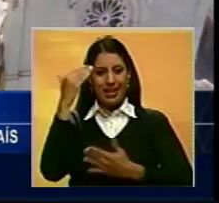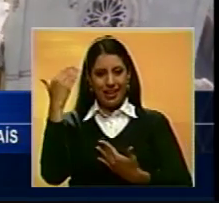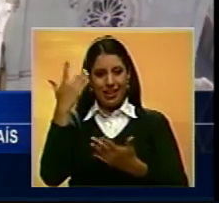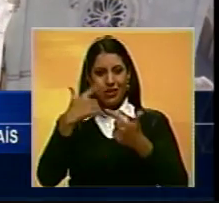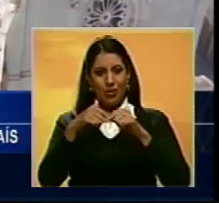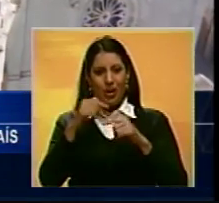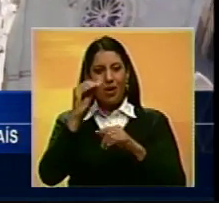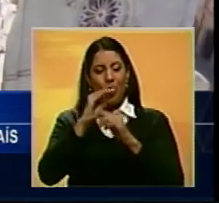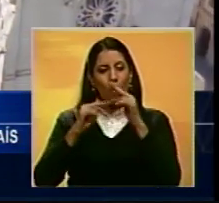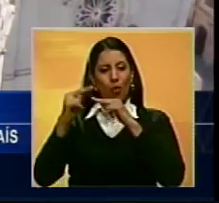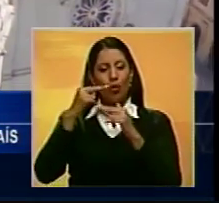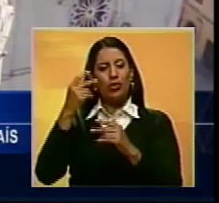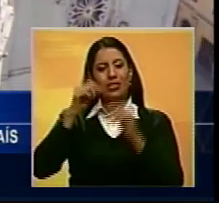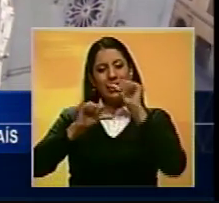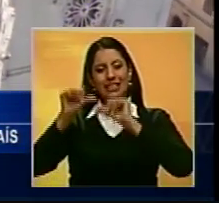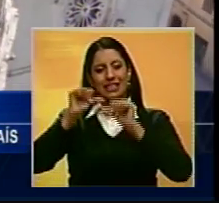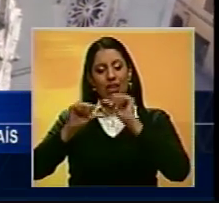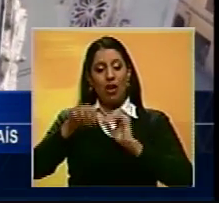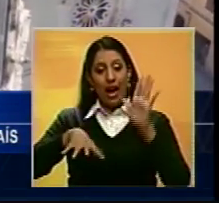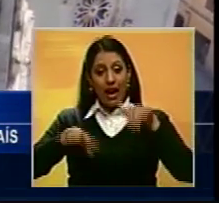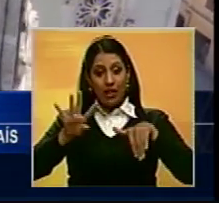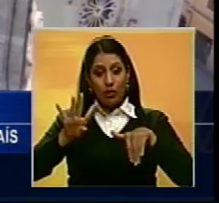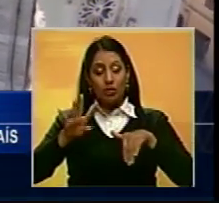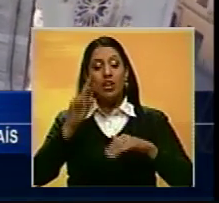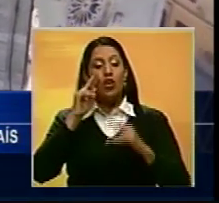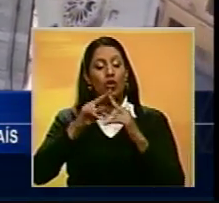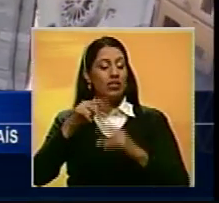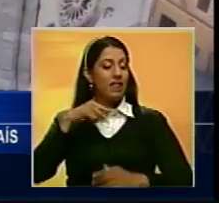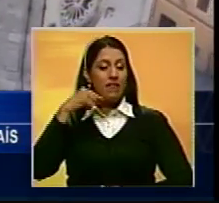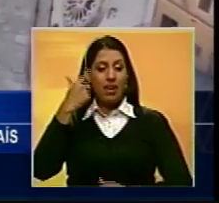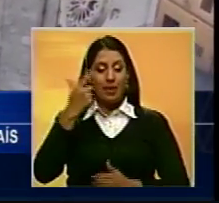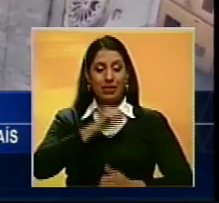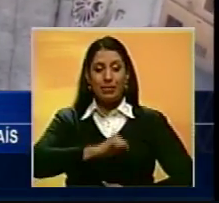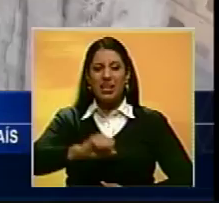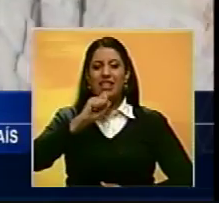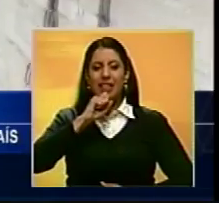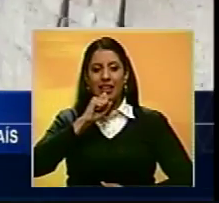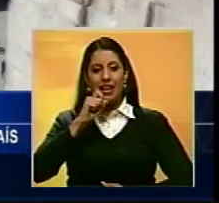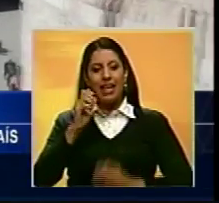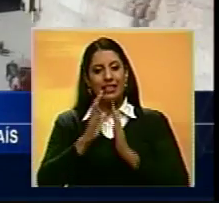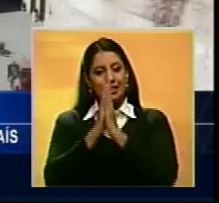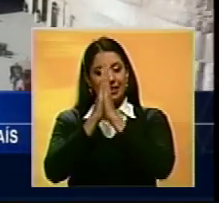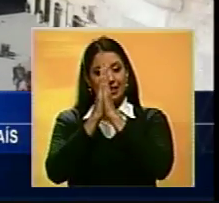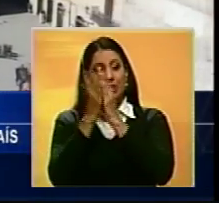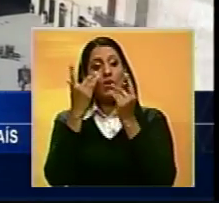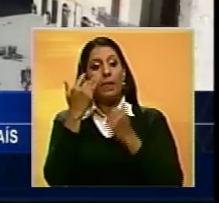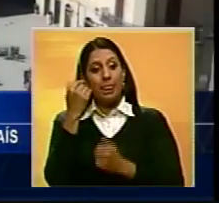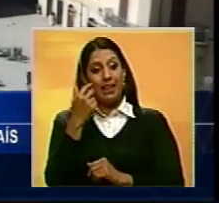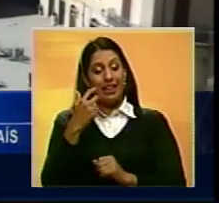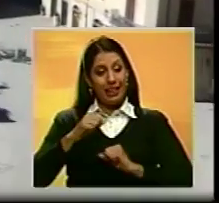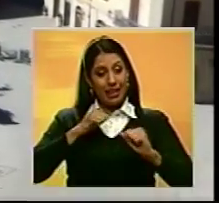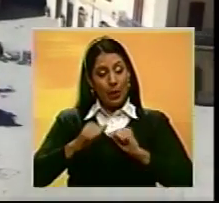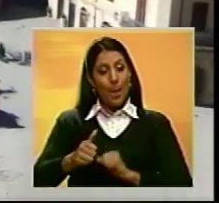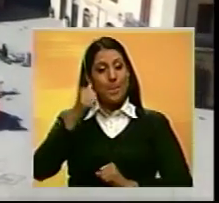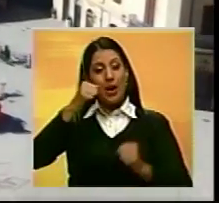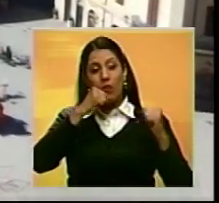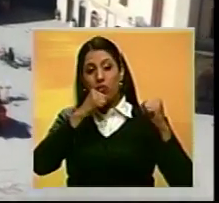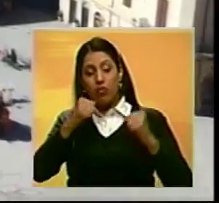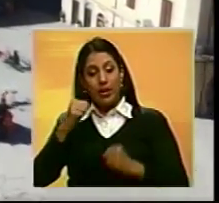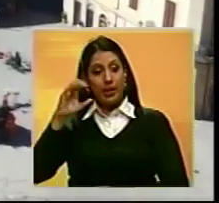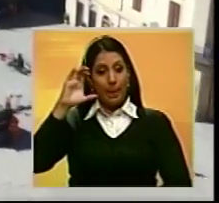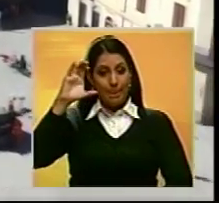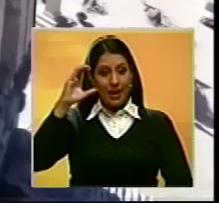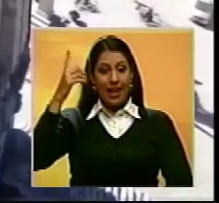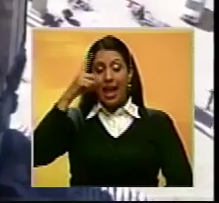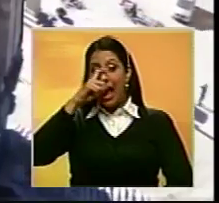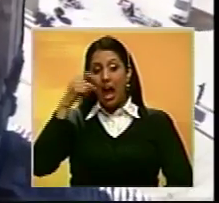San Benito, construida en el siglo XIV y conocida por ser el lugar del nacimiento del santo. Este es el terremoto más fuerte del país